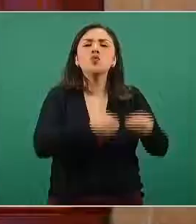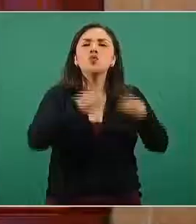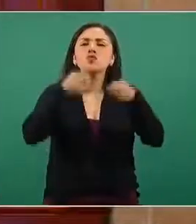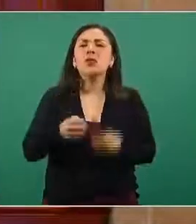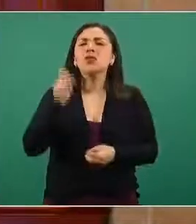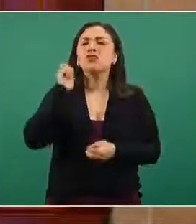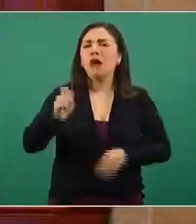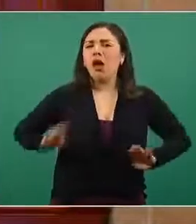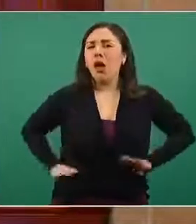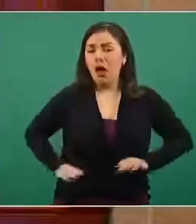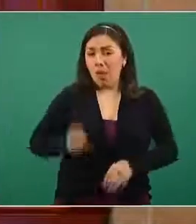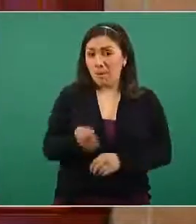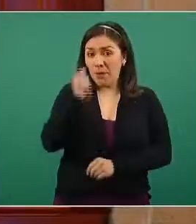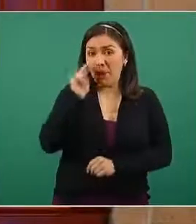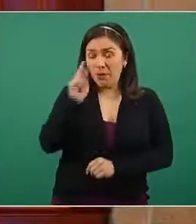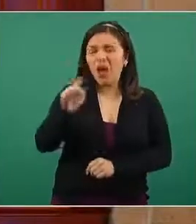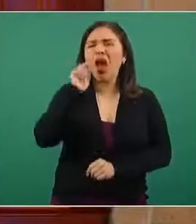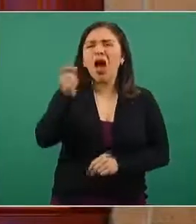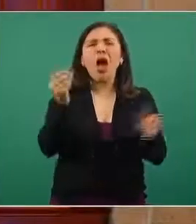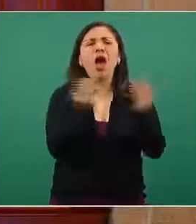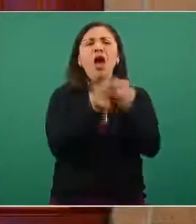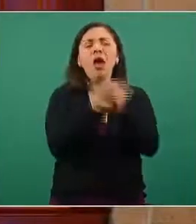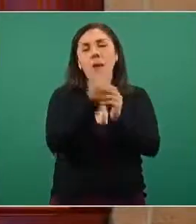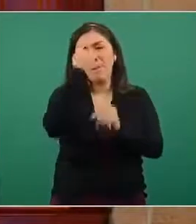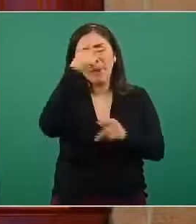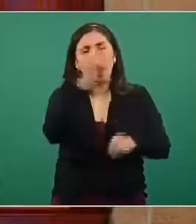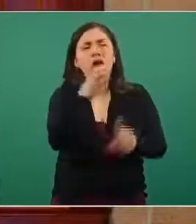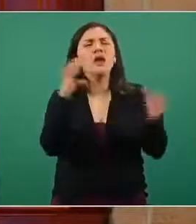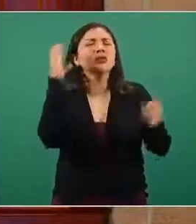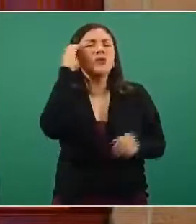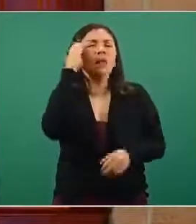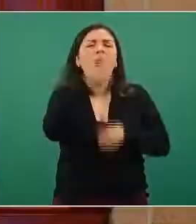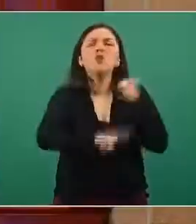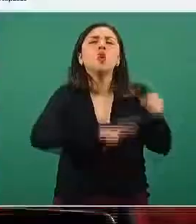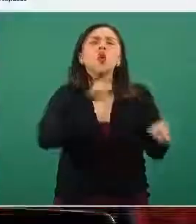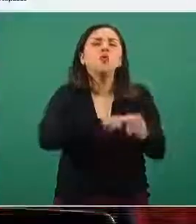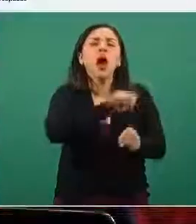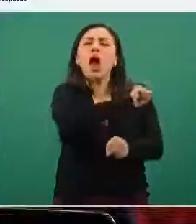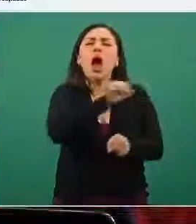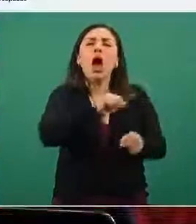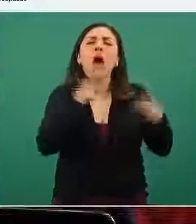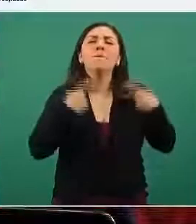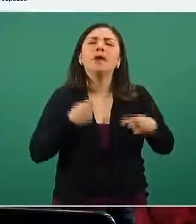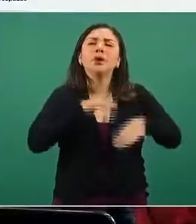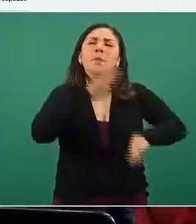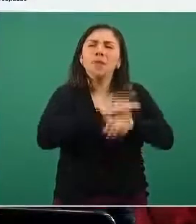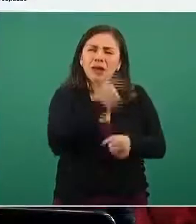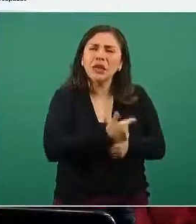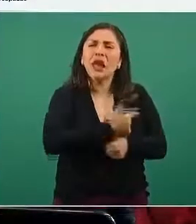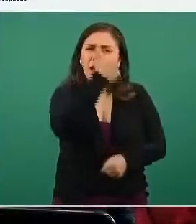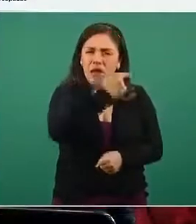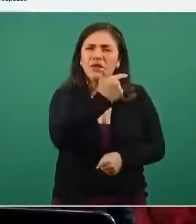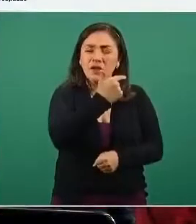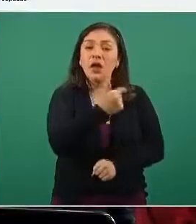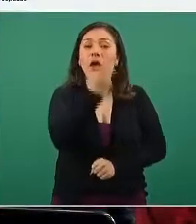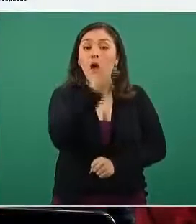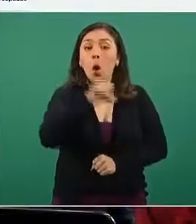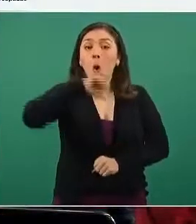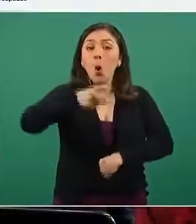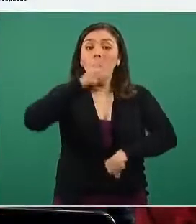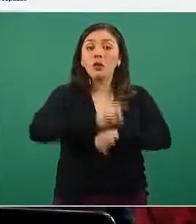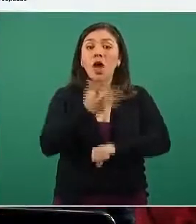En esta primera gráfica tenemos lo referente a las camas generales para los pacientes más graves y el día de hoy